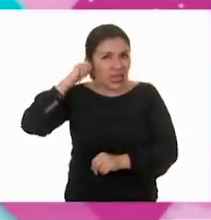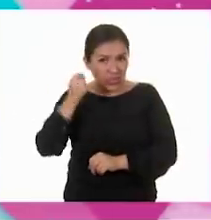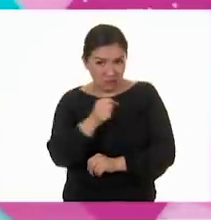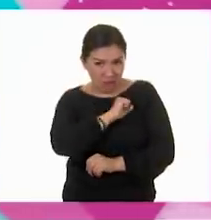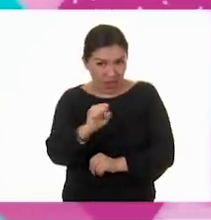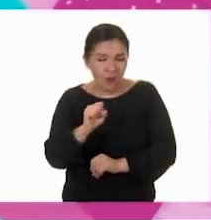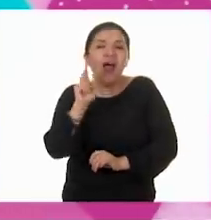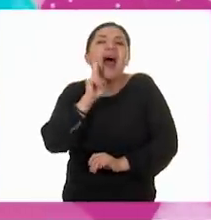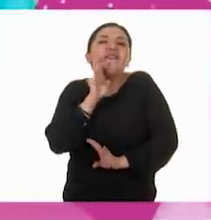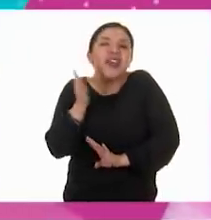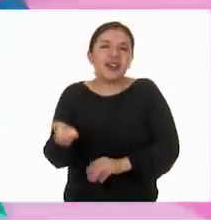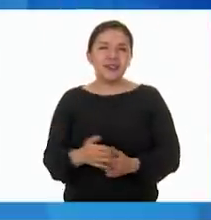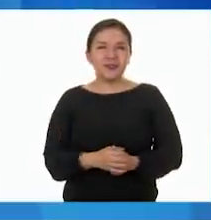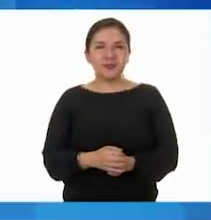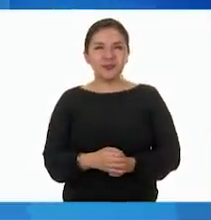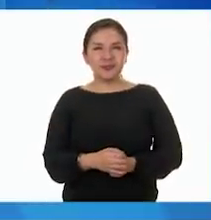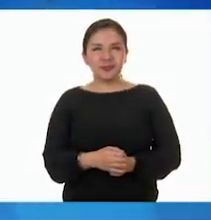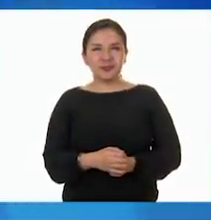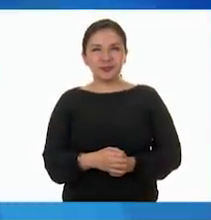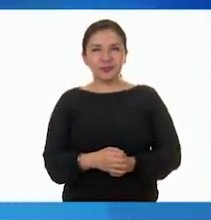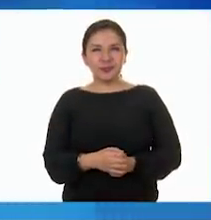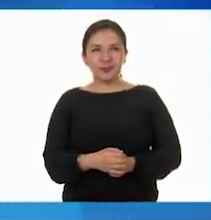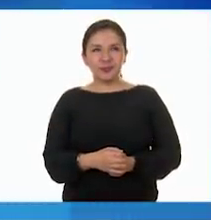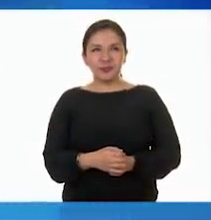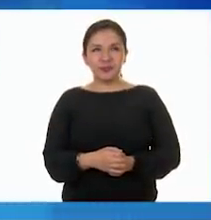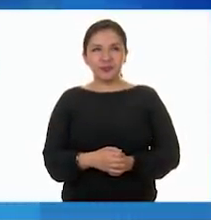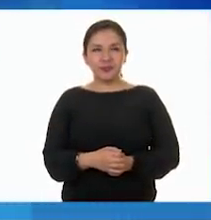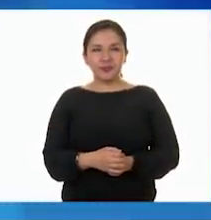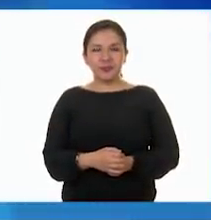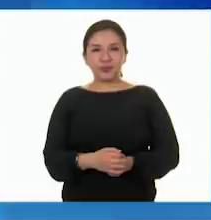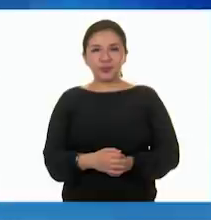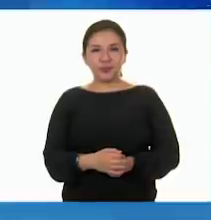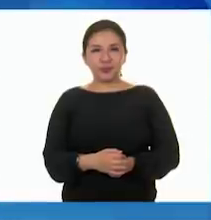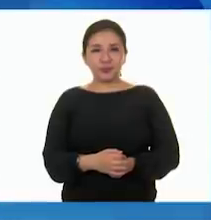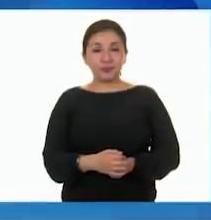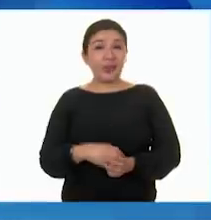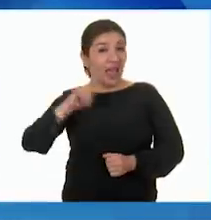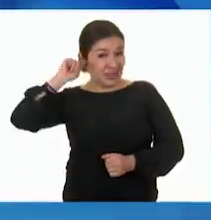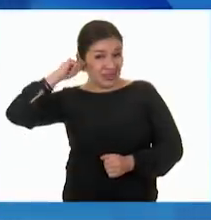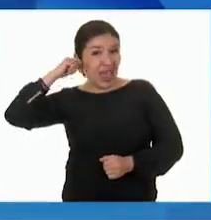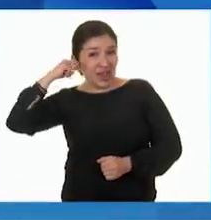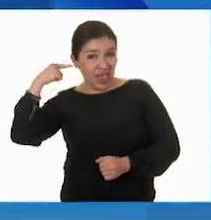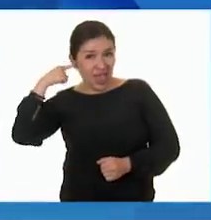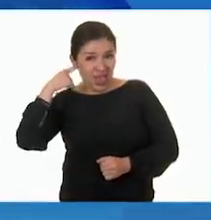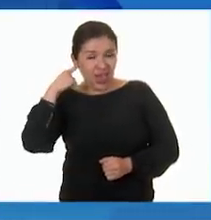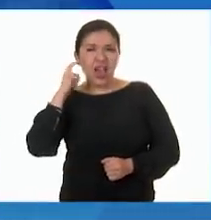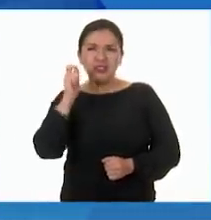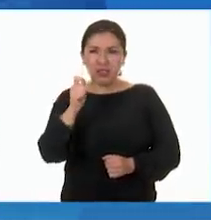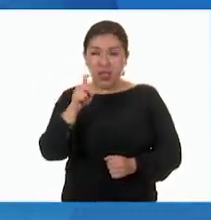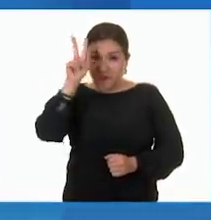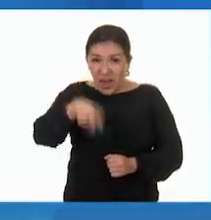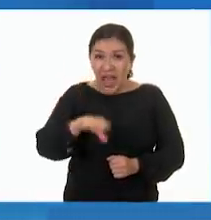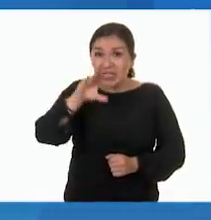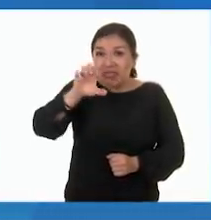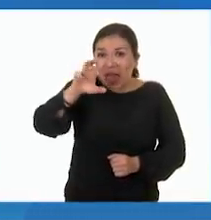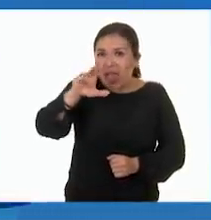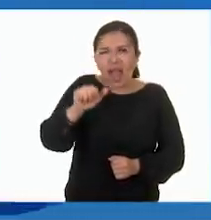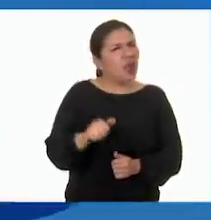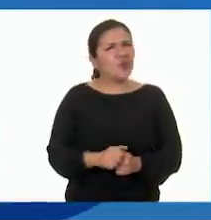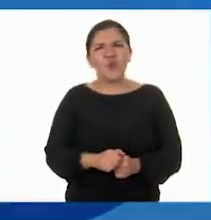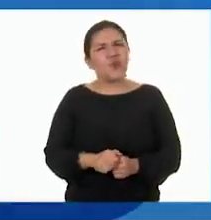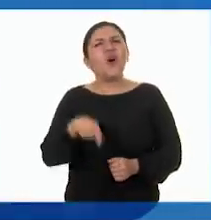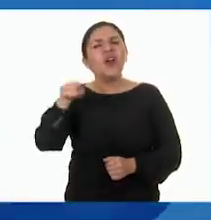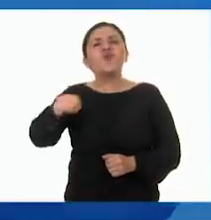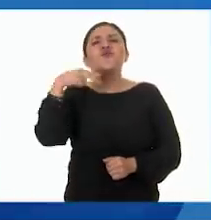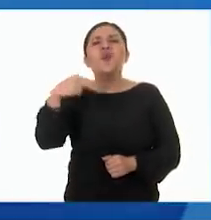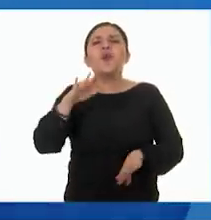cerilla. Veamos. Porque realmente no es tan desagradable. Ajá. La cerilla no es en realidad cera. Se le llama así